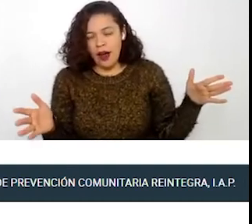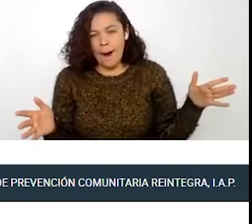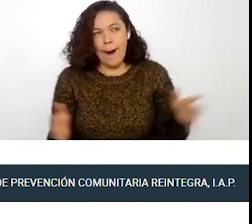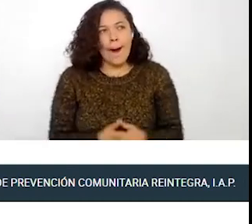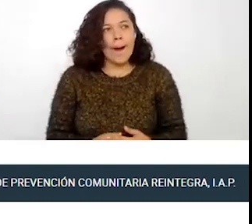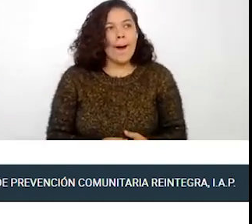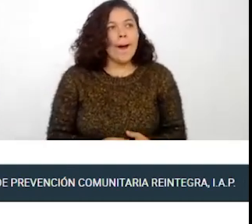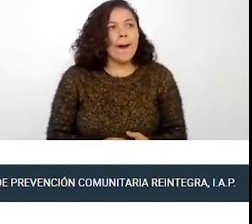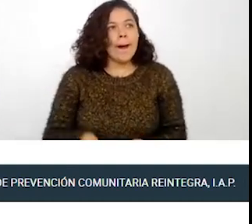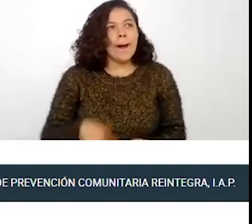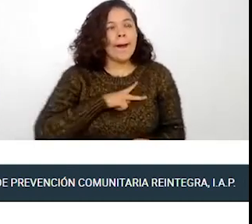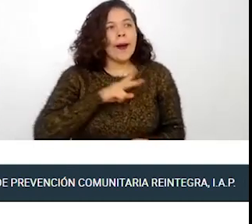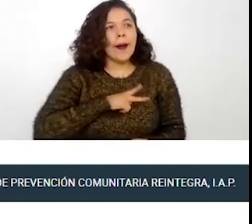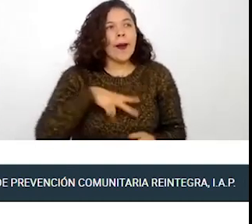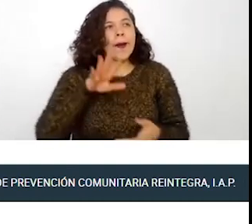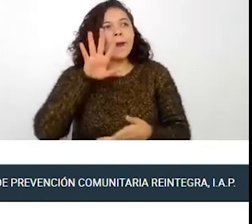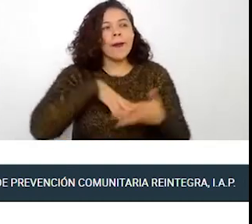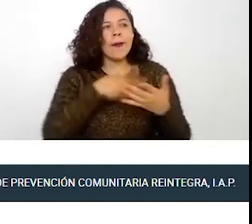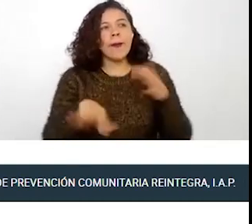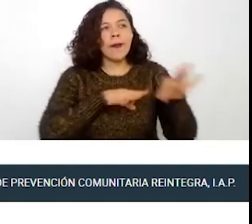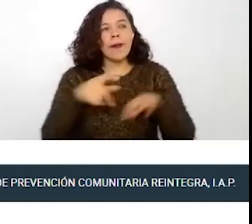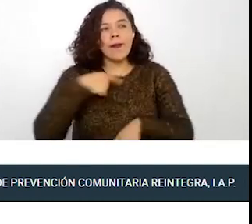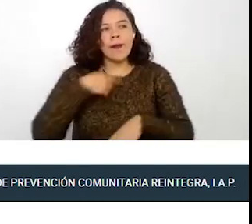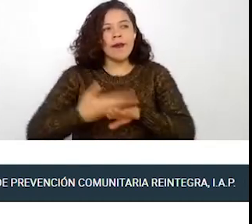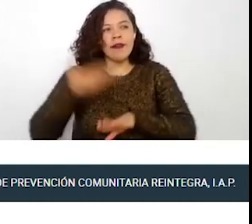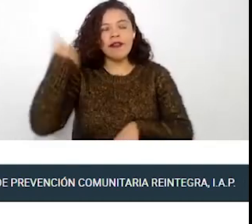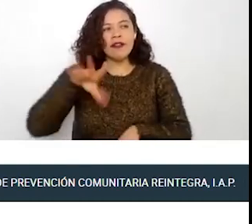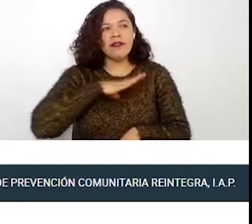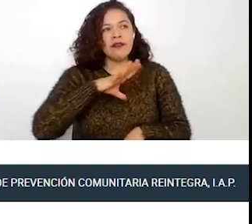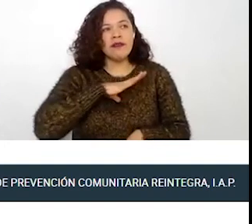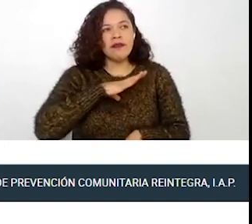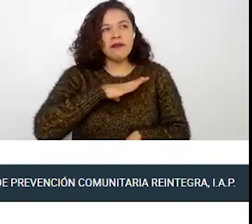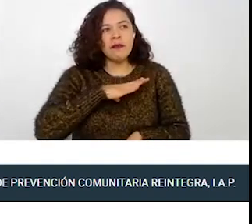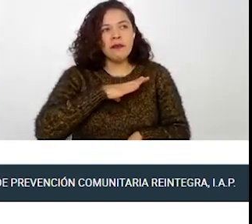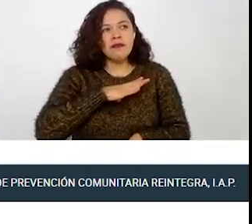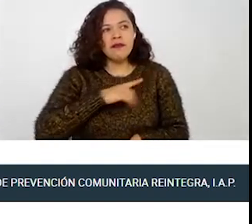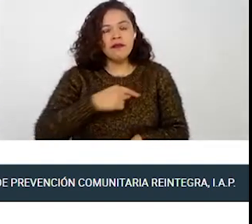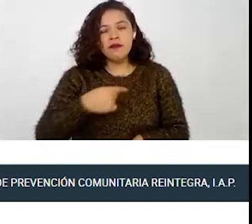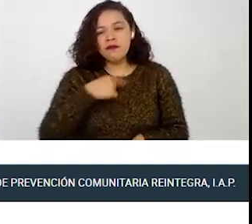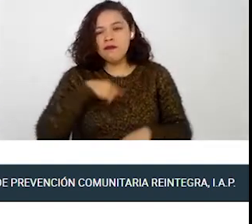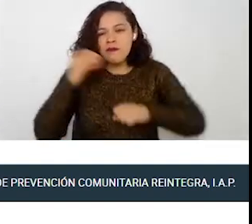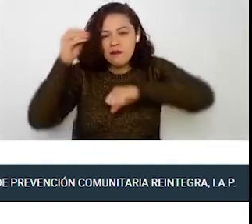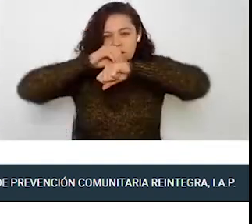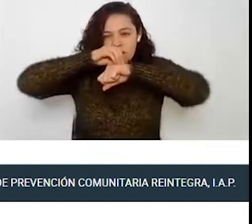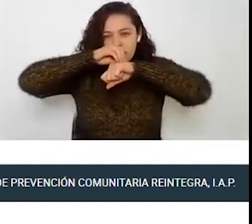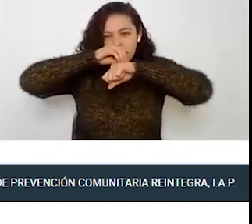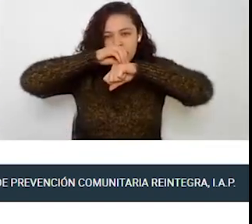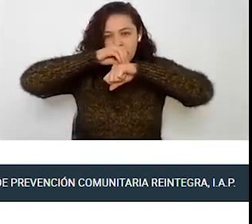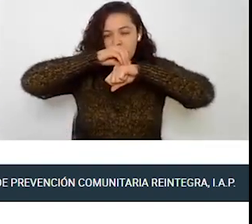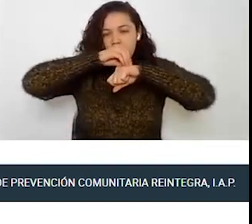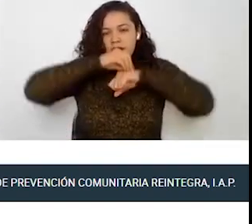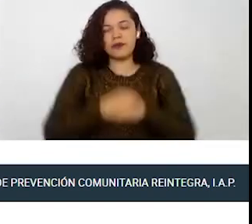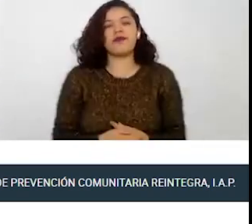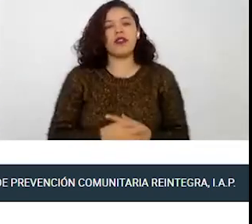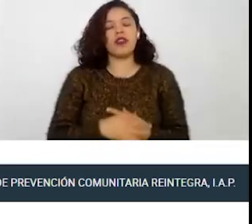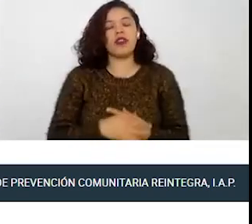a mi hoja de trabajo de Excel que yo tenía tenemos yo había cargado 20 unas